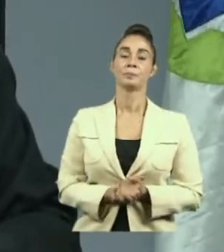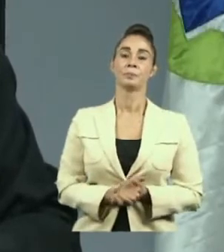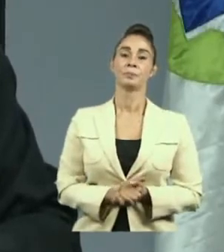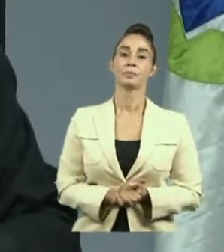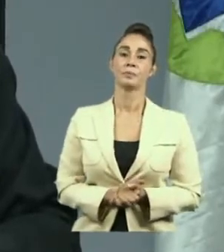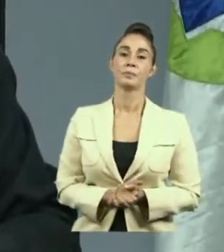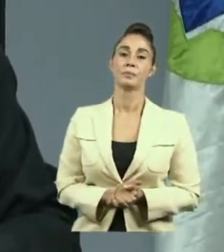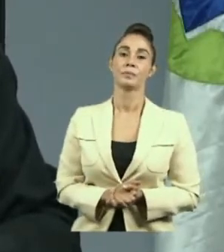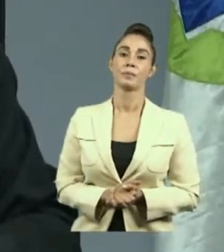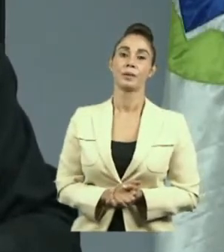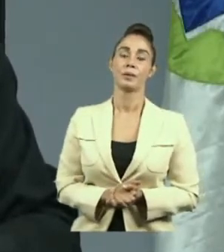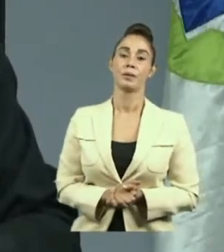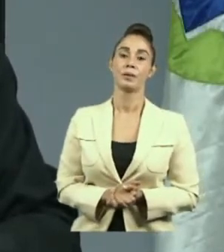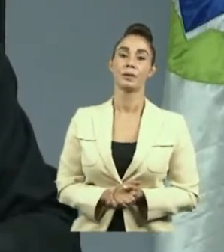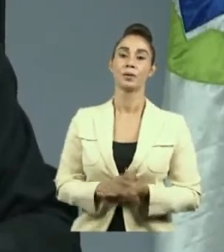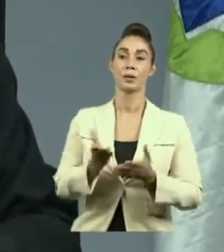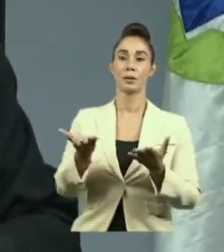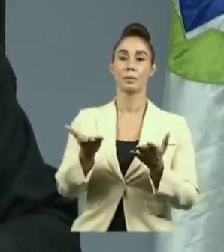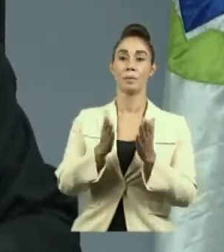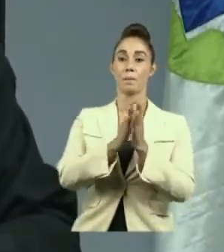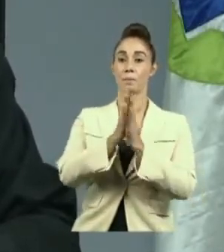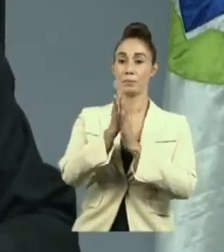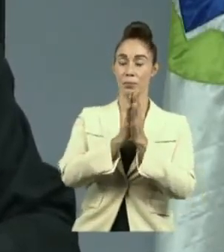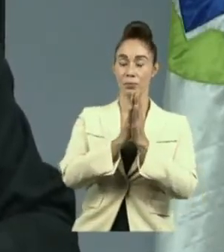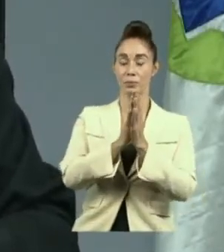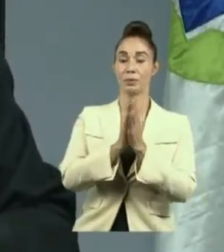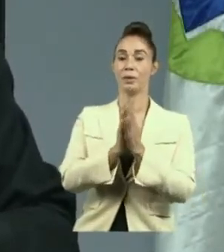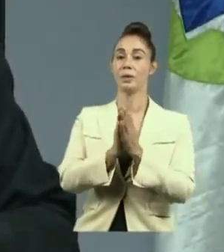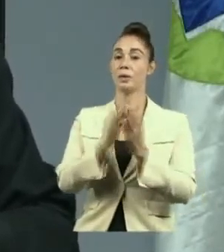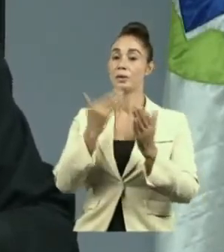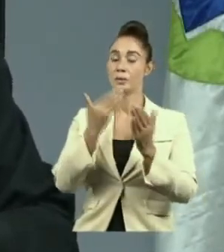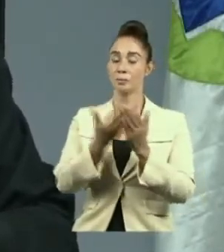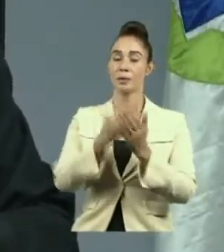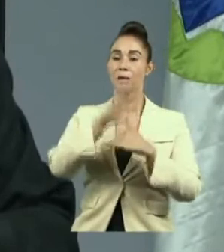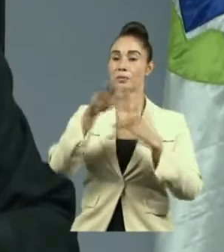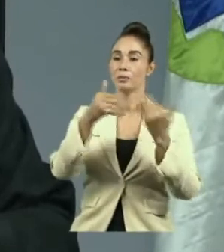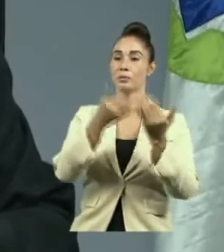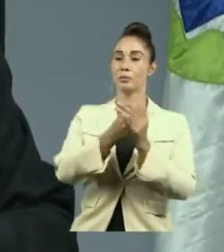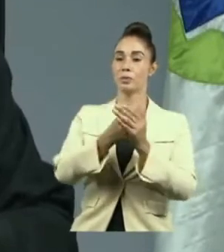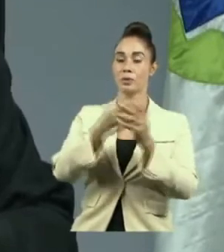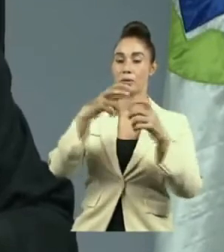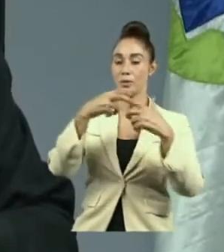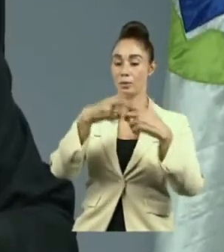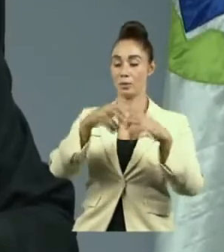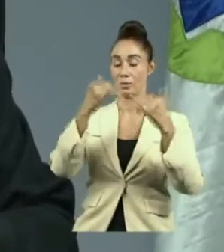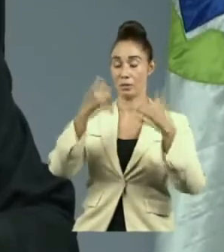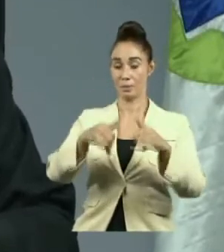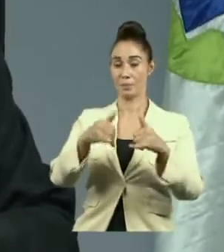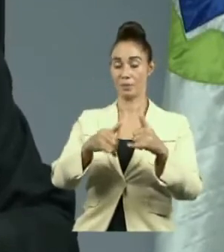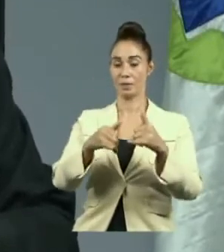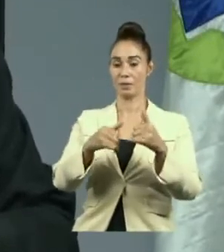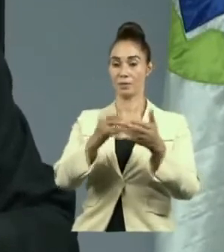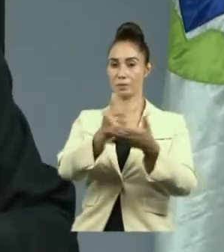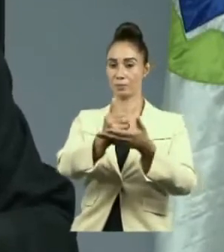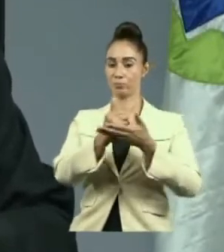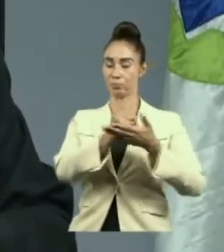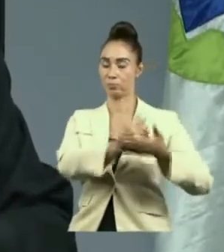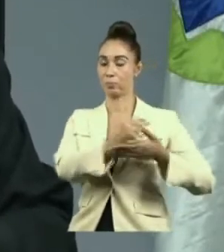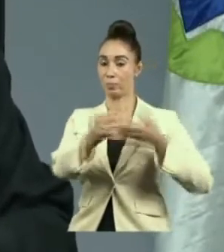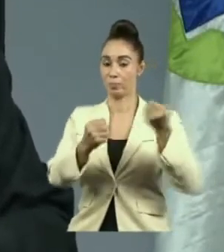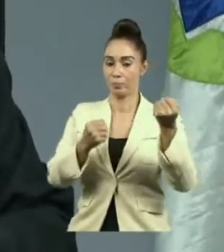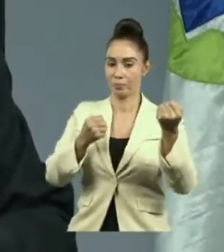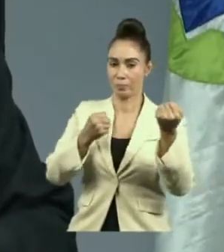a todo el empresariado que ha estado acompañándonos en esta lucha contra el kobe 16